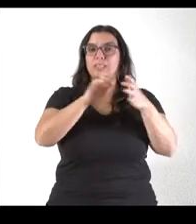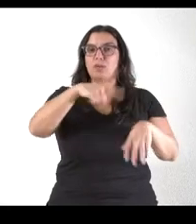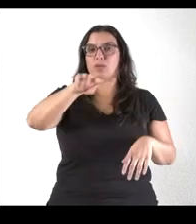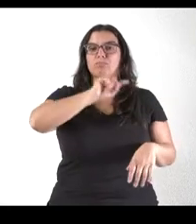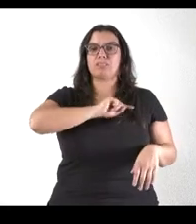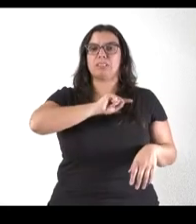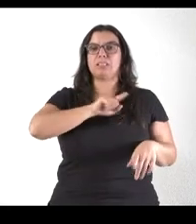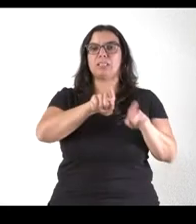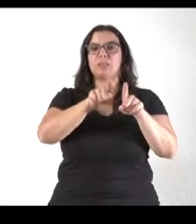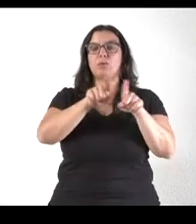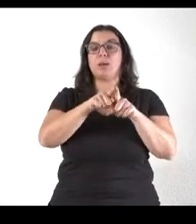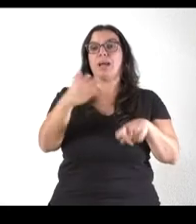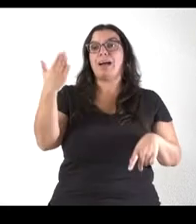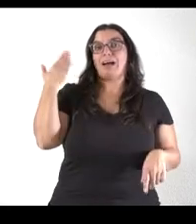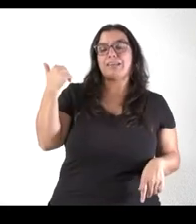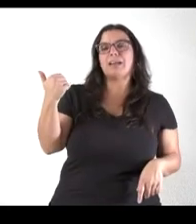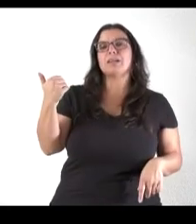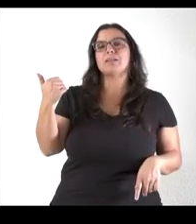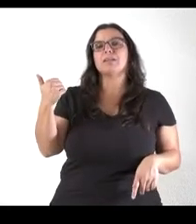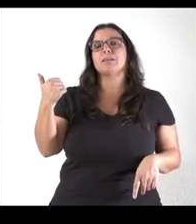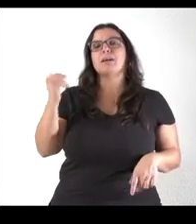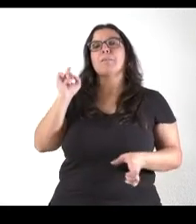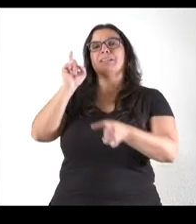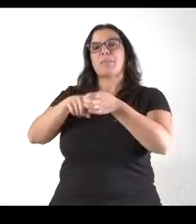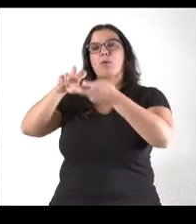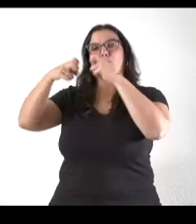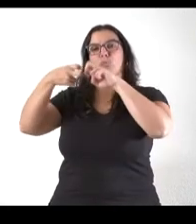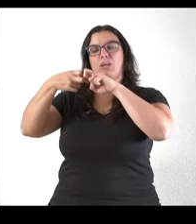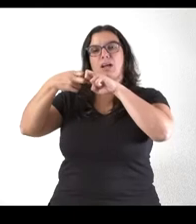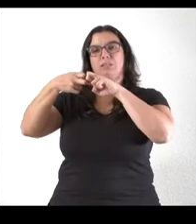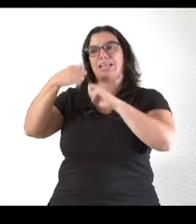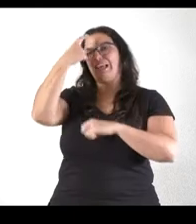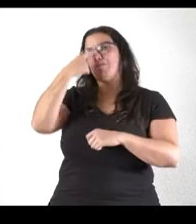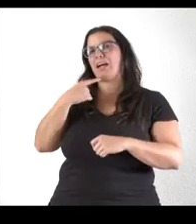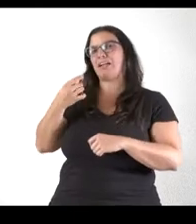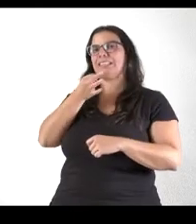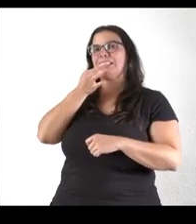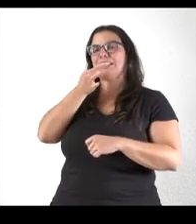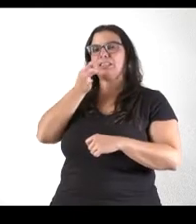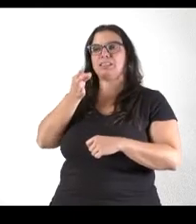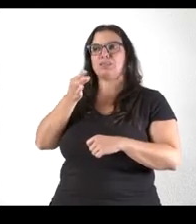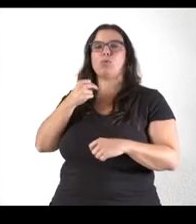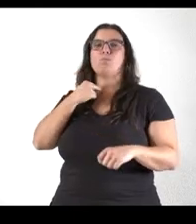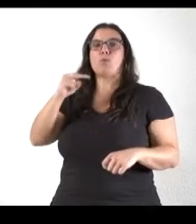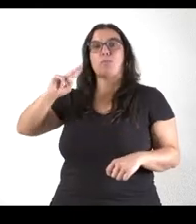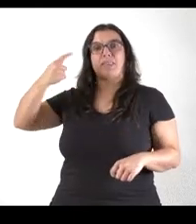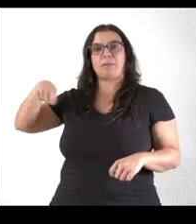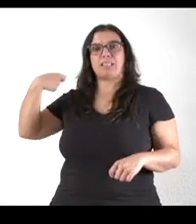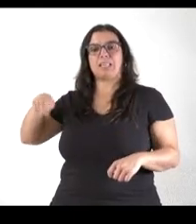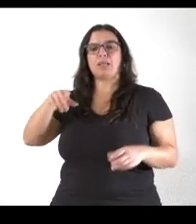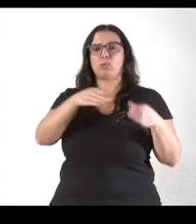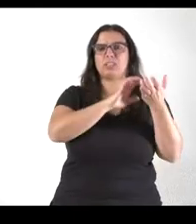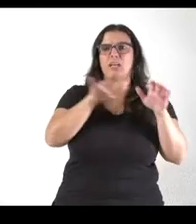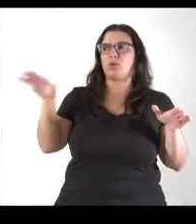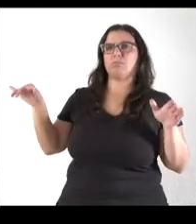siente identificada con la imagen que se dio ayer en Bruselas y por parte en la intervención del vicepresidente de la